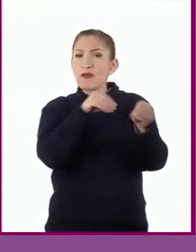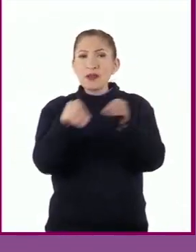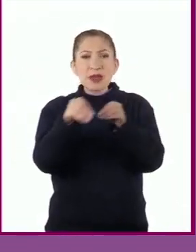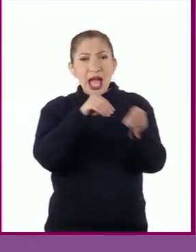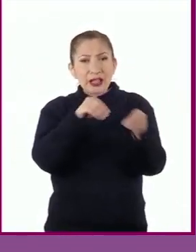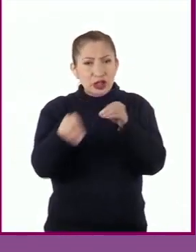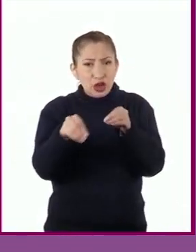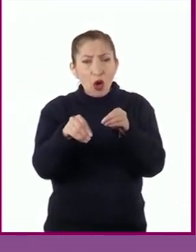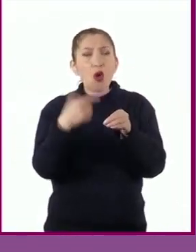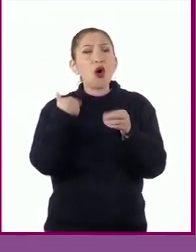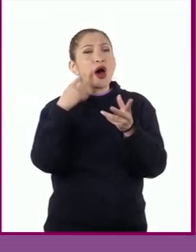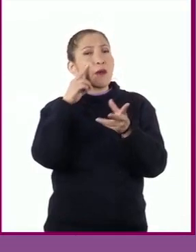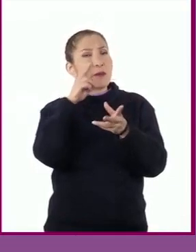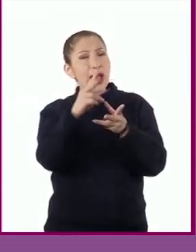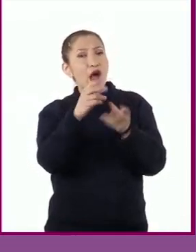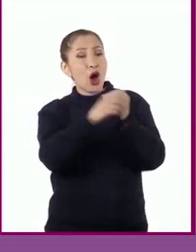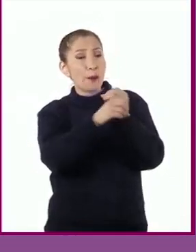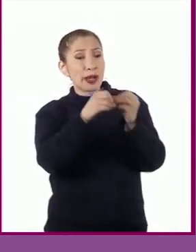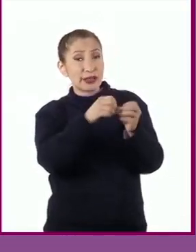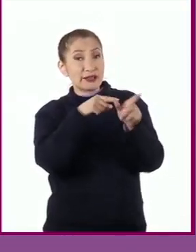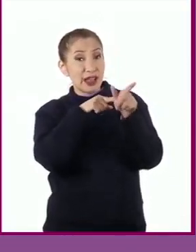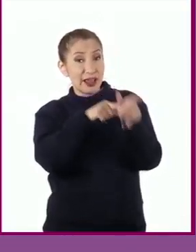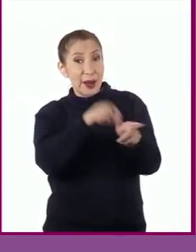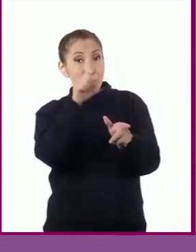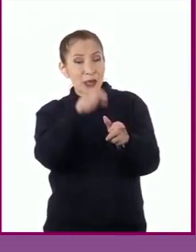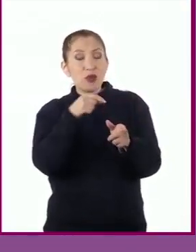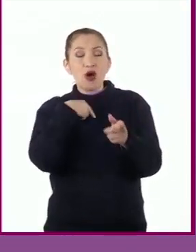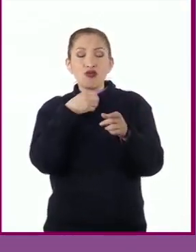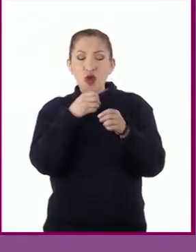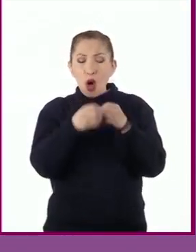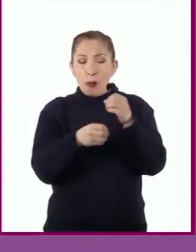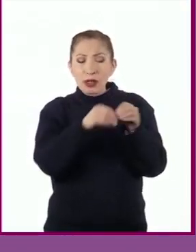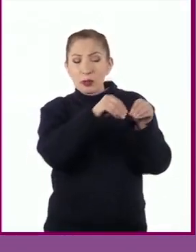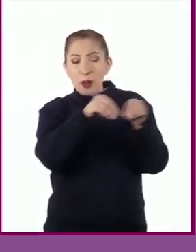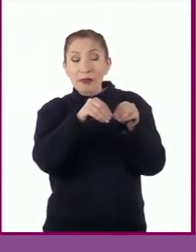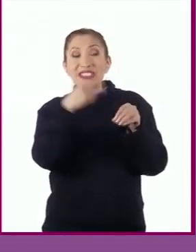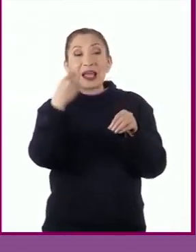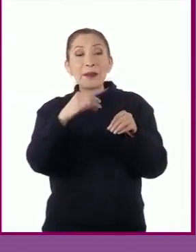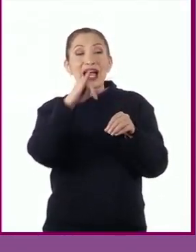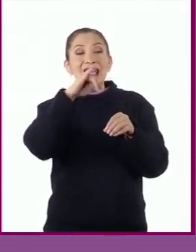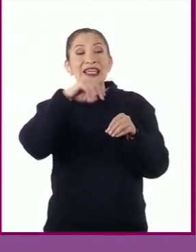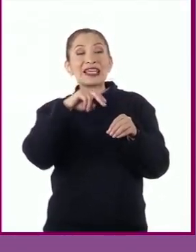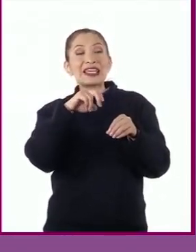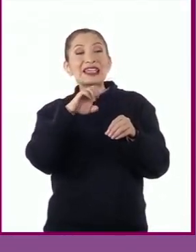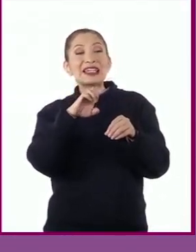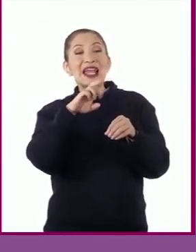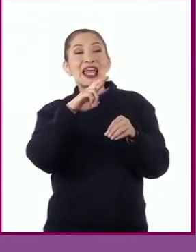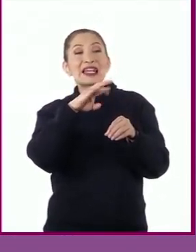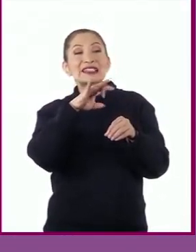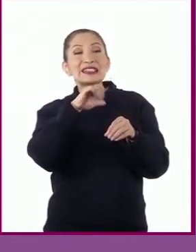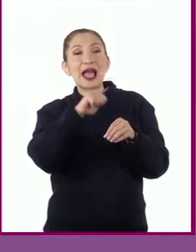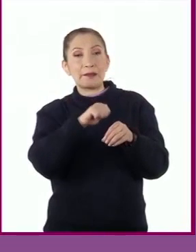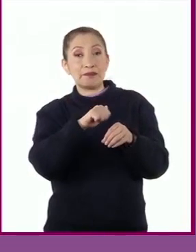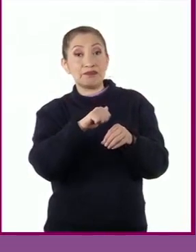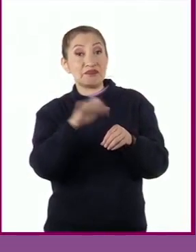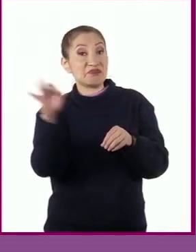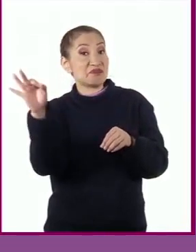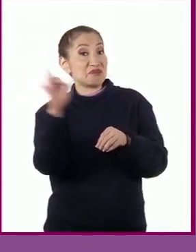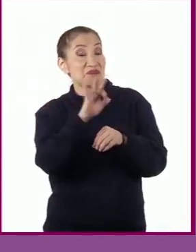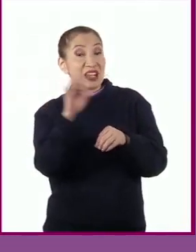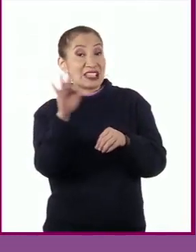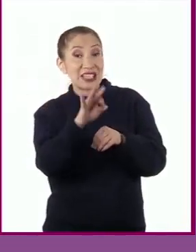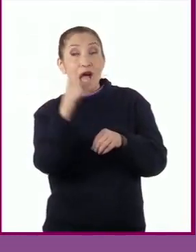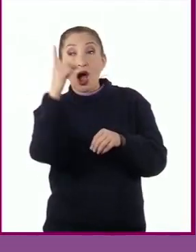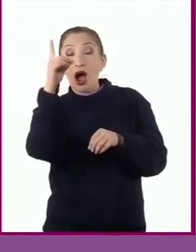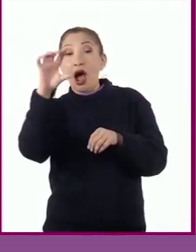movimiento. La tendencia de los cuerpos a preservar dicho estado se llama inercia. De no ser por algún